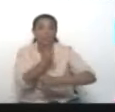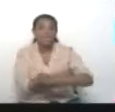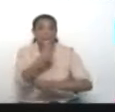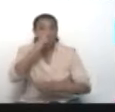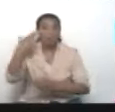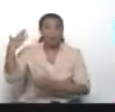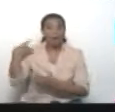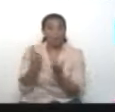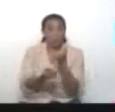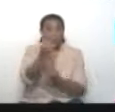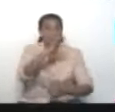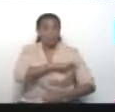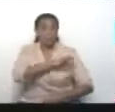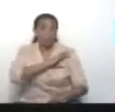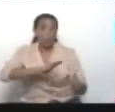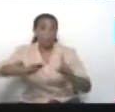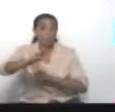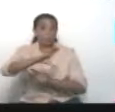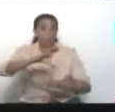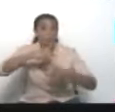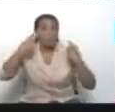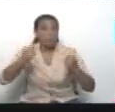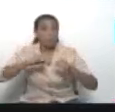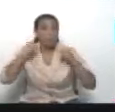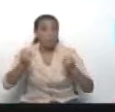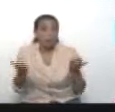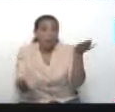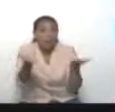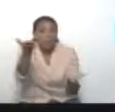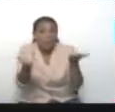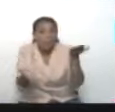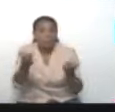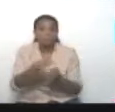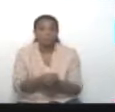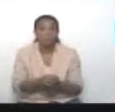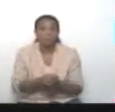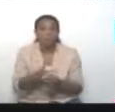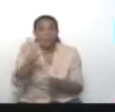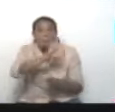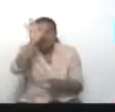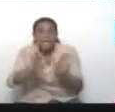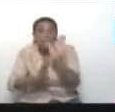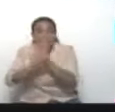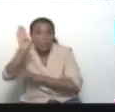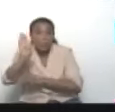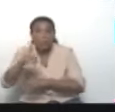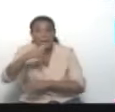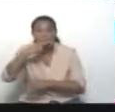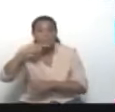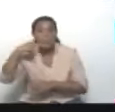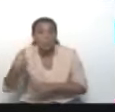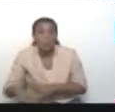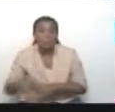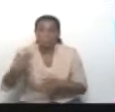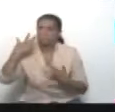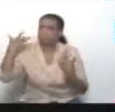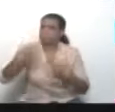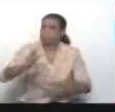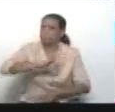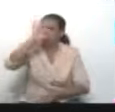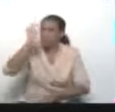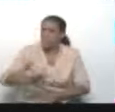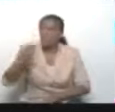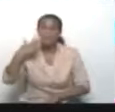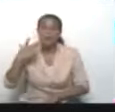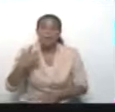potencia económica, social, cultural, política del mundo, la Unión Soviética. Los índices de desarrollo en la Unión Soviética, te quedas loco. Si